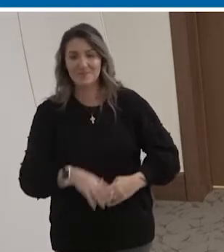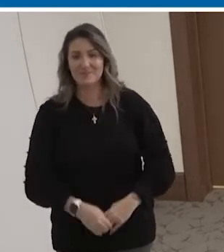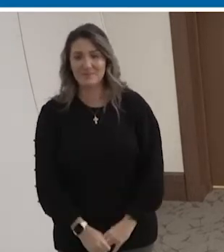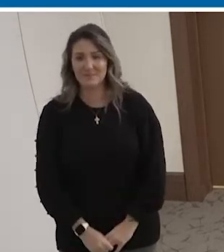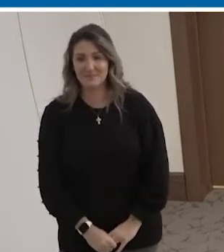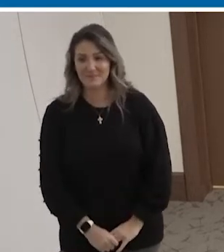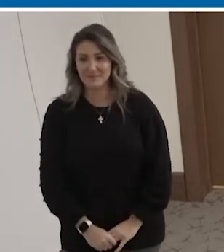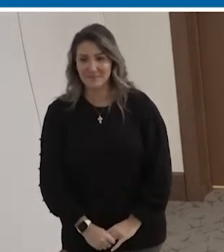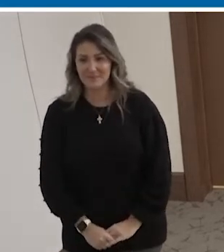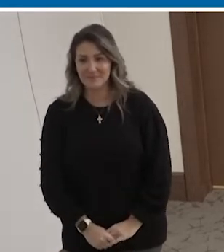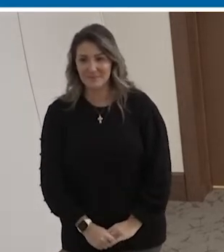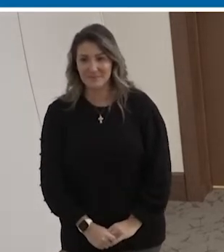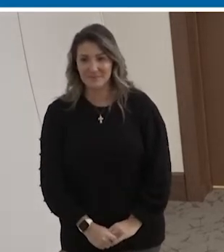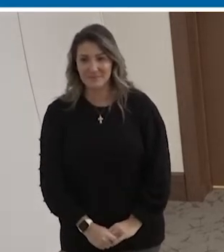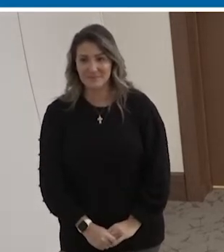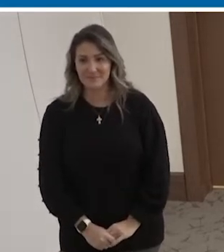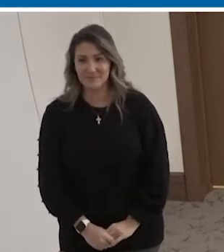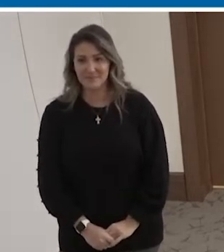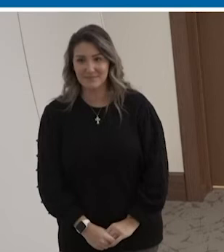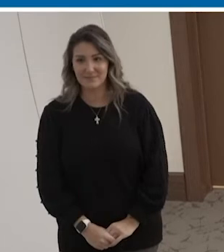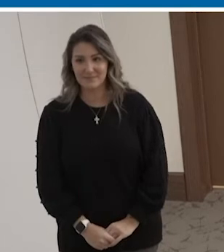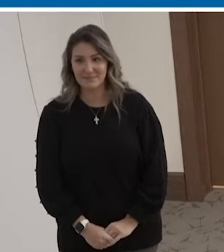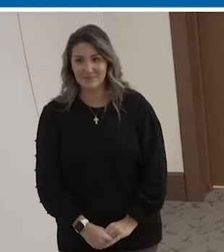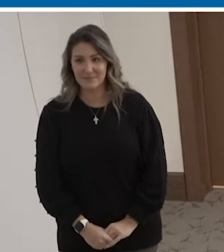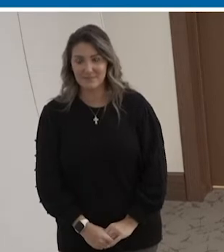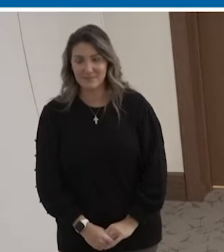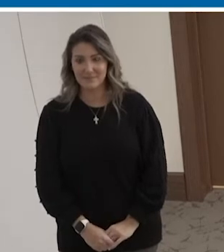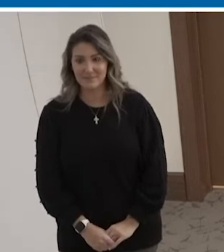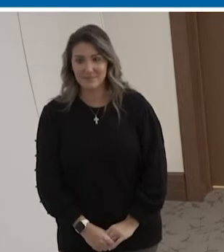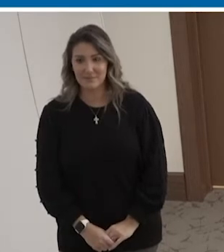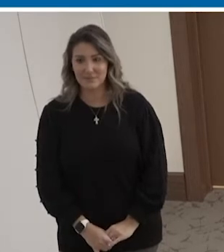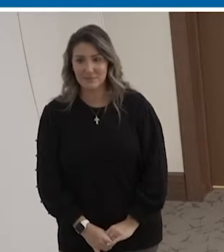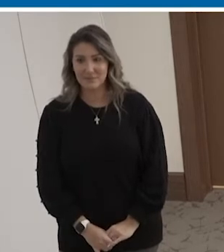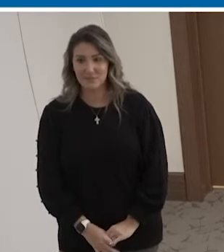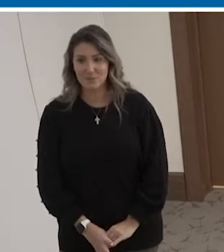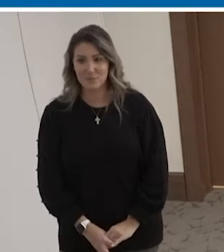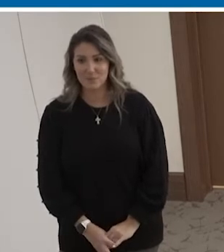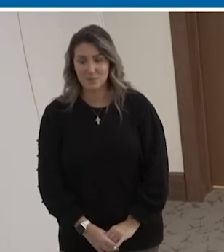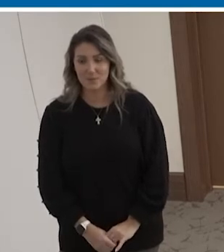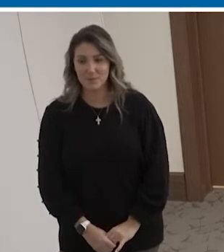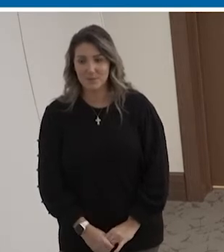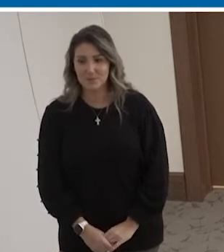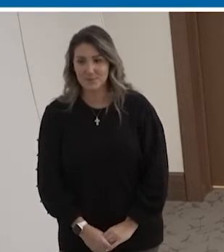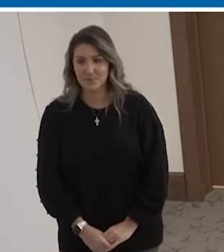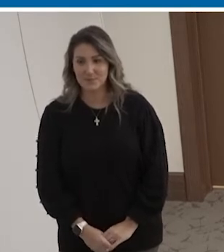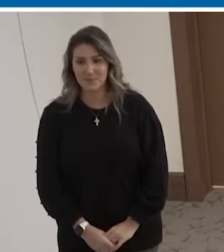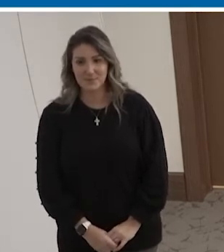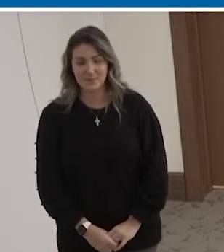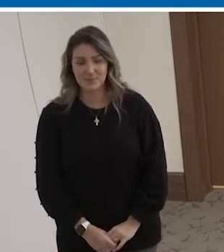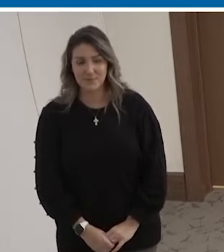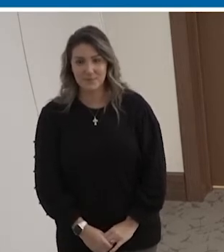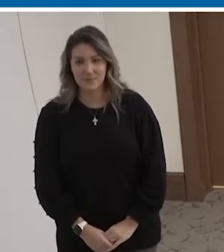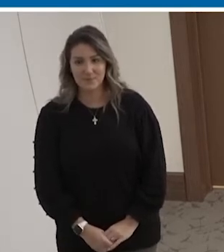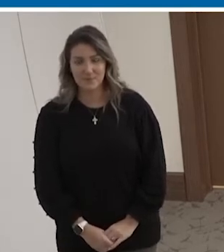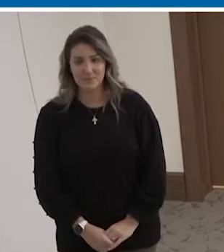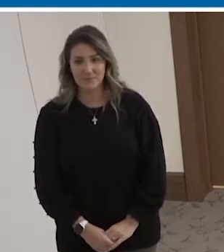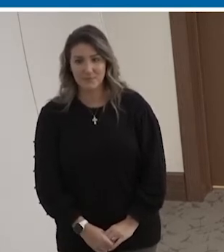realizar exámenes o tests del COVID regularmente en las escuelas,